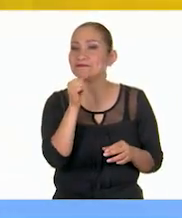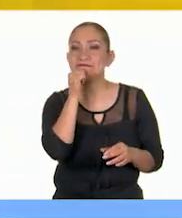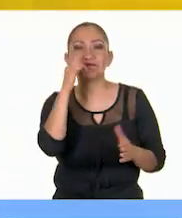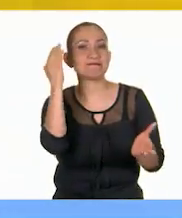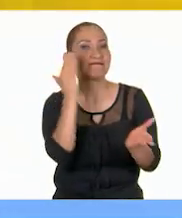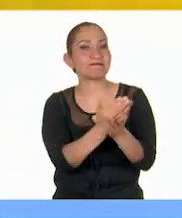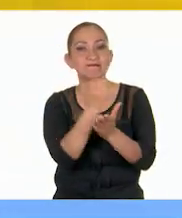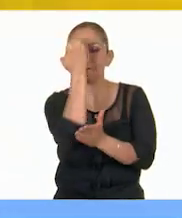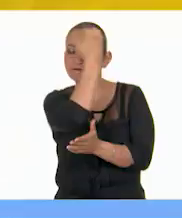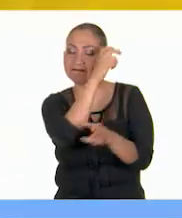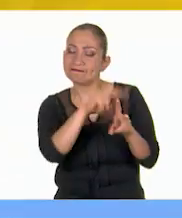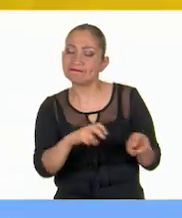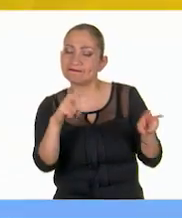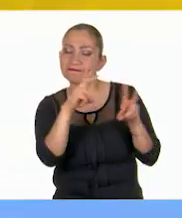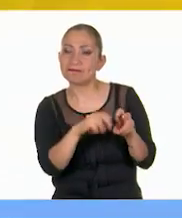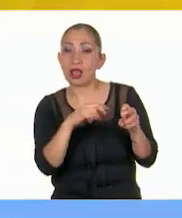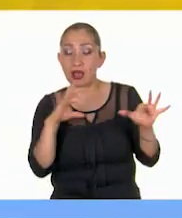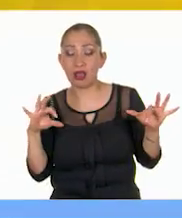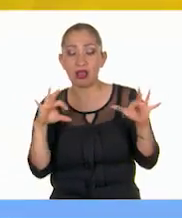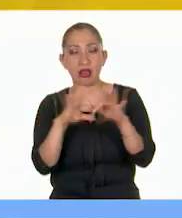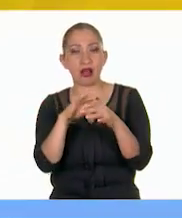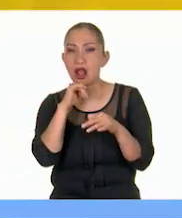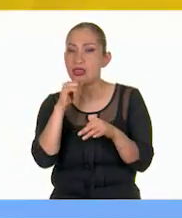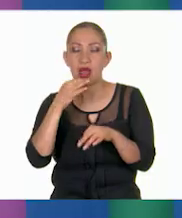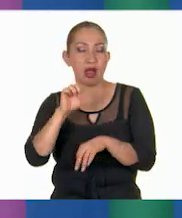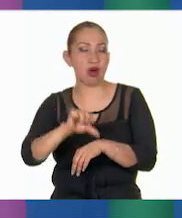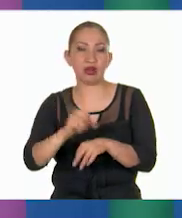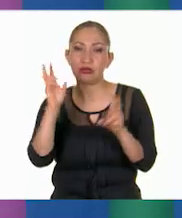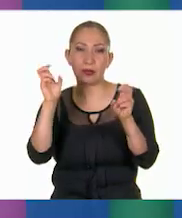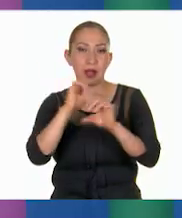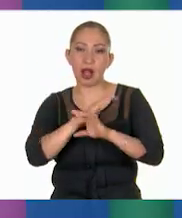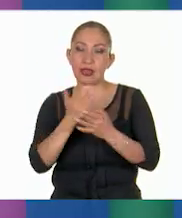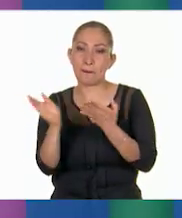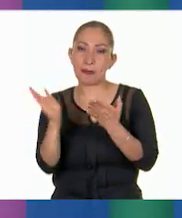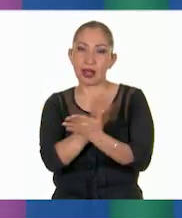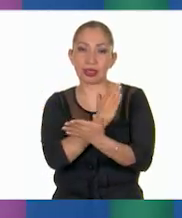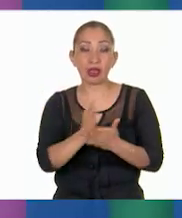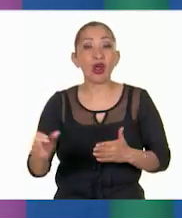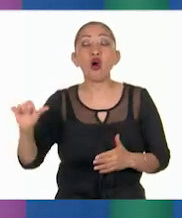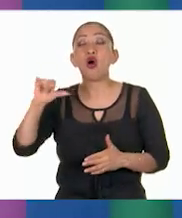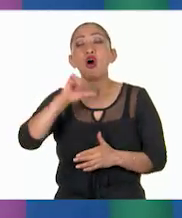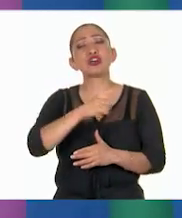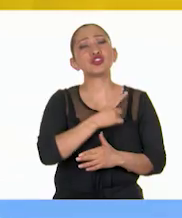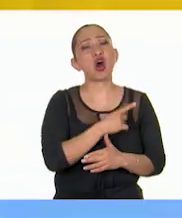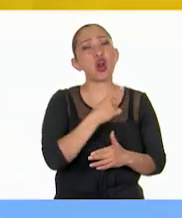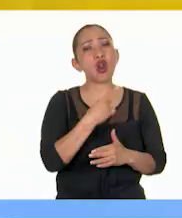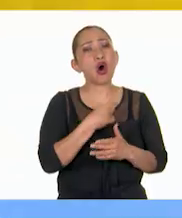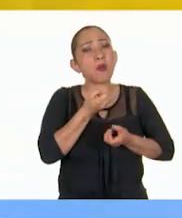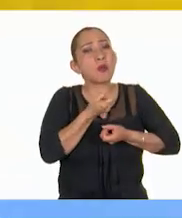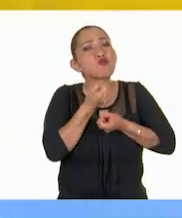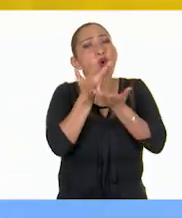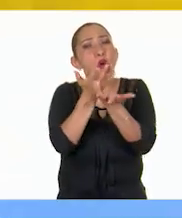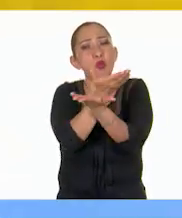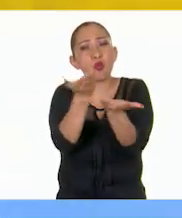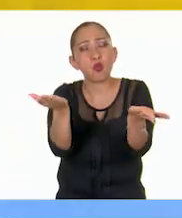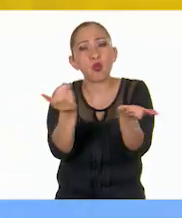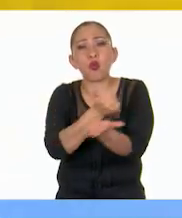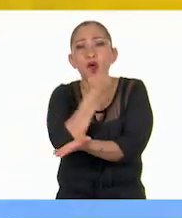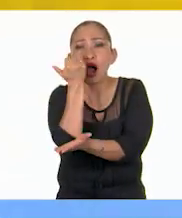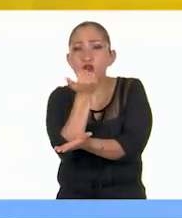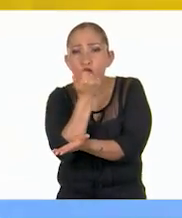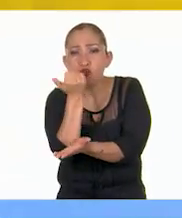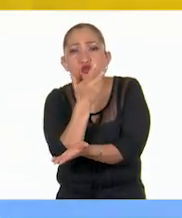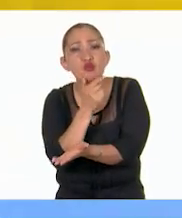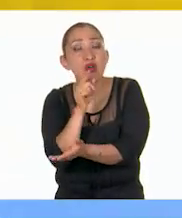detenernos a analizarlo y que no se vincula con el tema de la clase. Hoy solo se trata de compartir con las y los niños